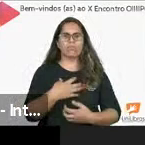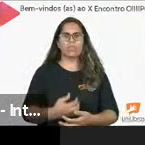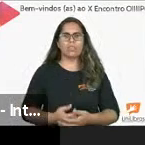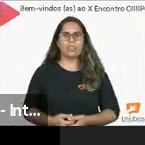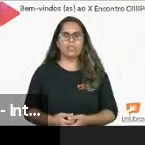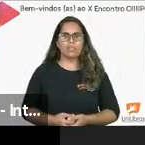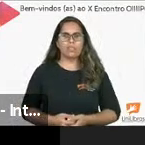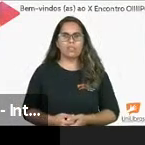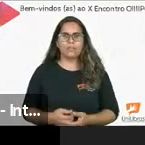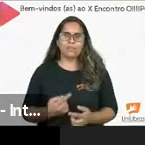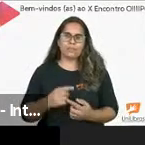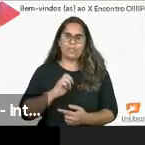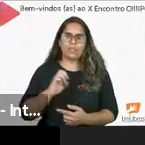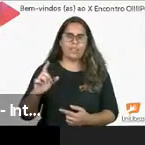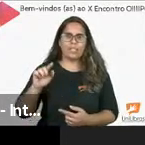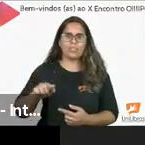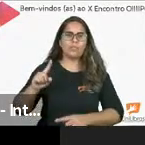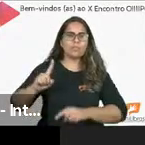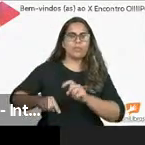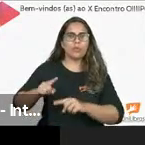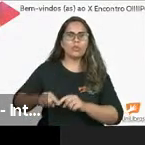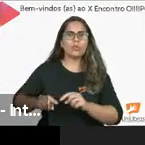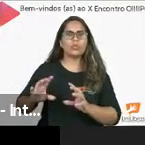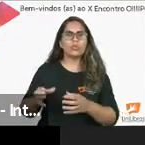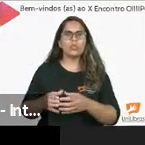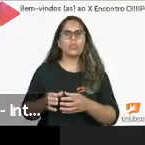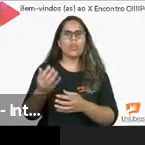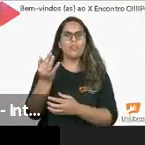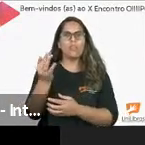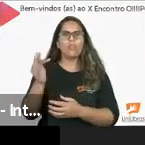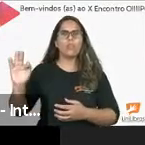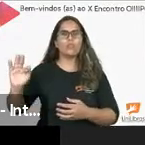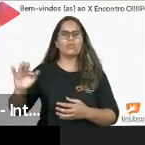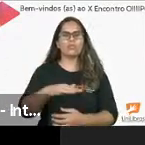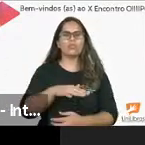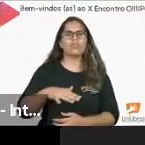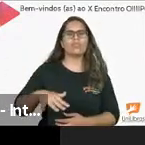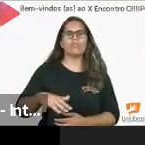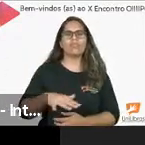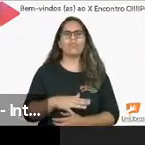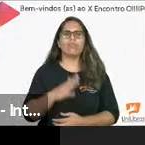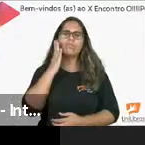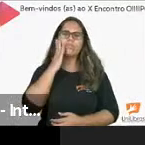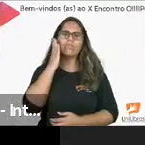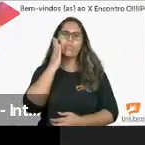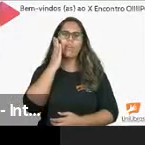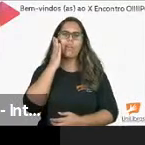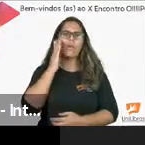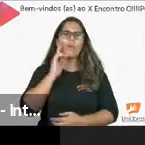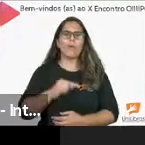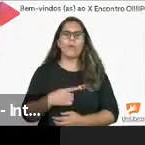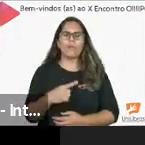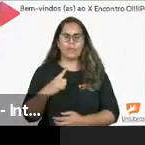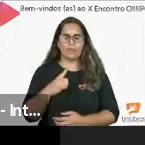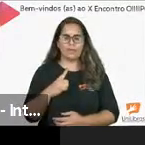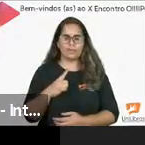Porque, claro, estos son productos de una deriva en la filogenia y en la ontogenia, todos ellos. Pero en esa deriva